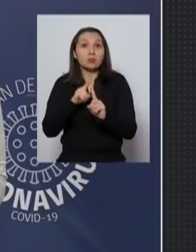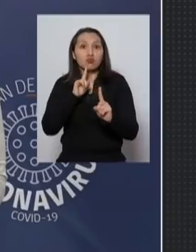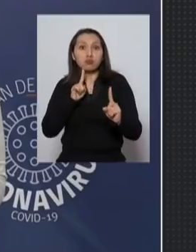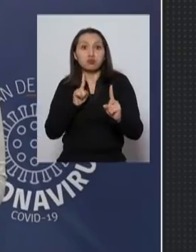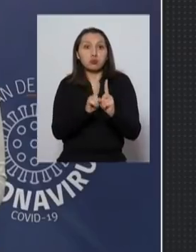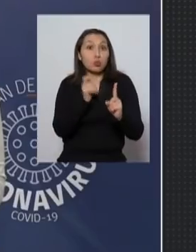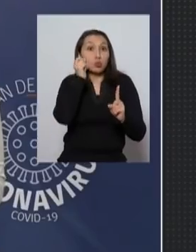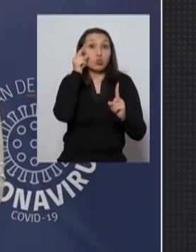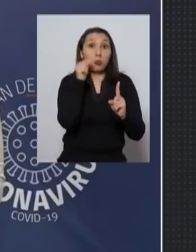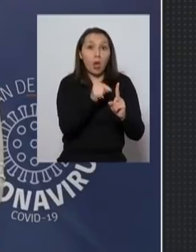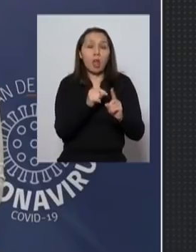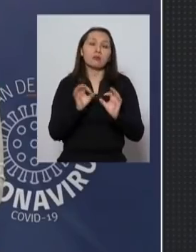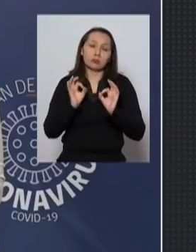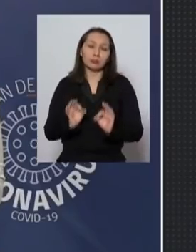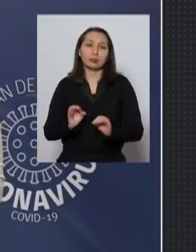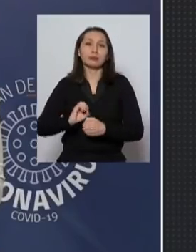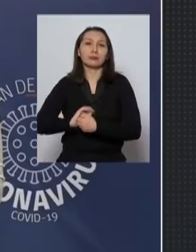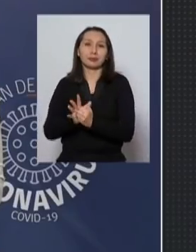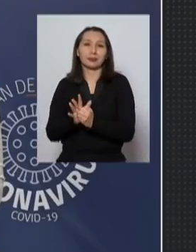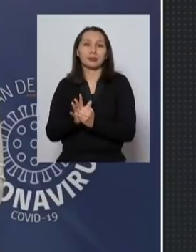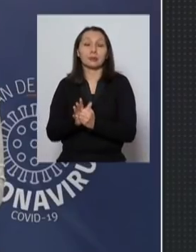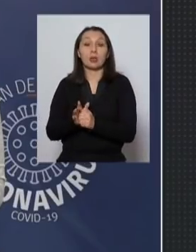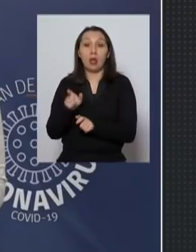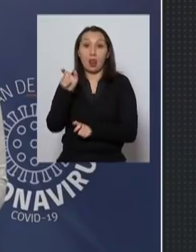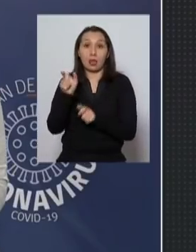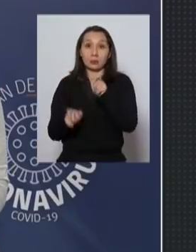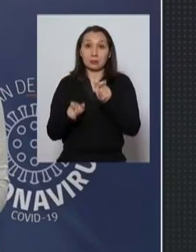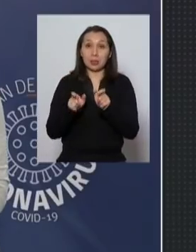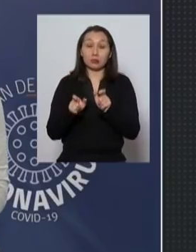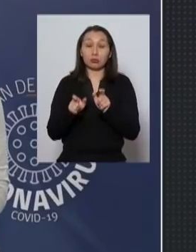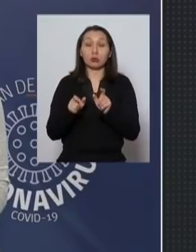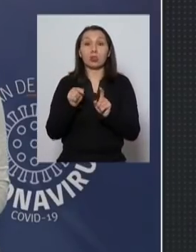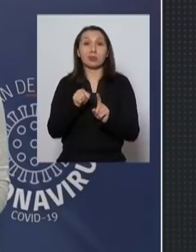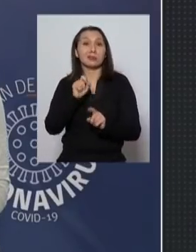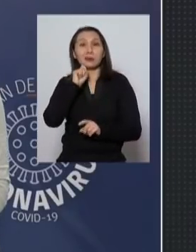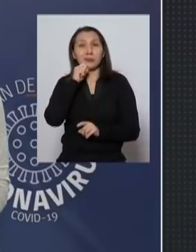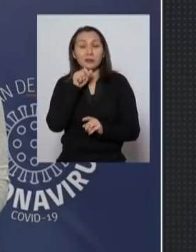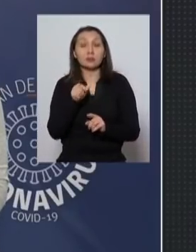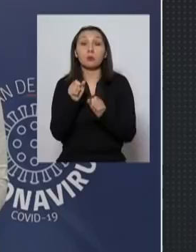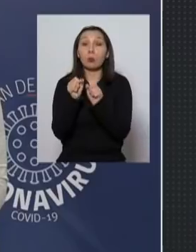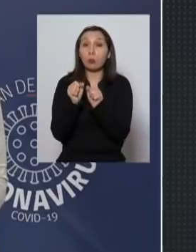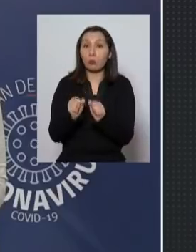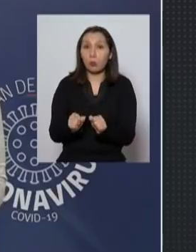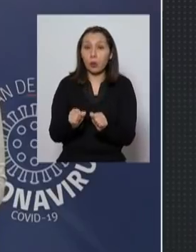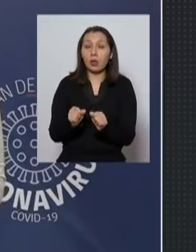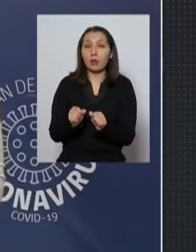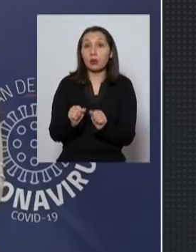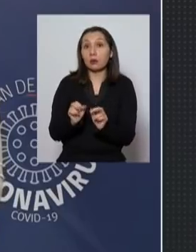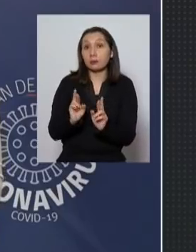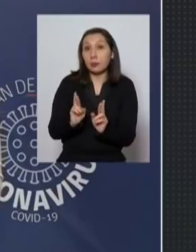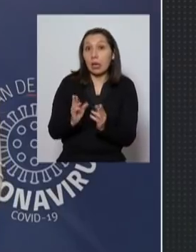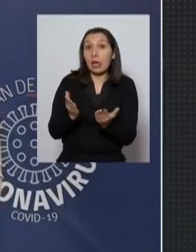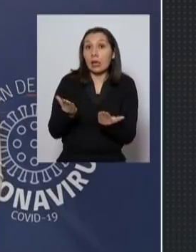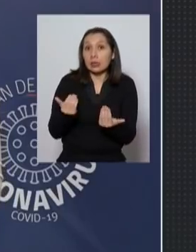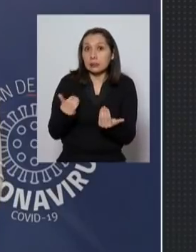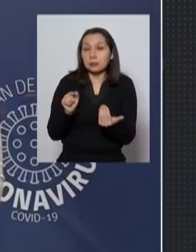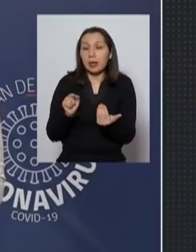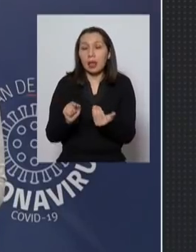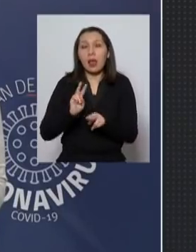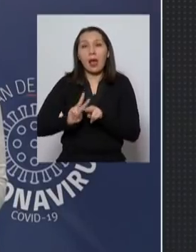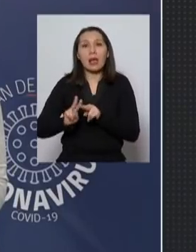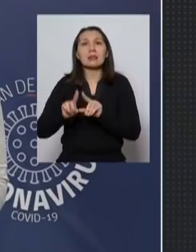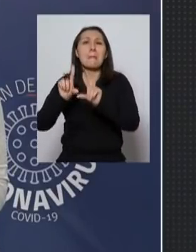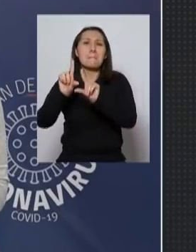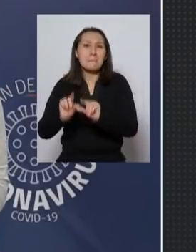alguien con mayor razón. Estas personas significa la posibilidad, esperamos, de que